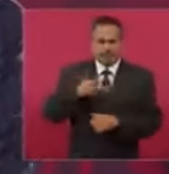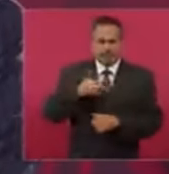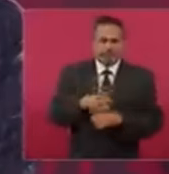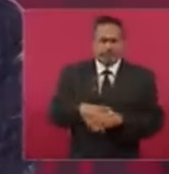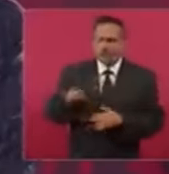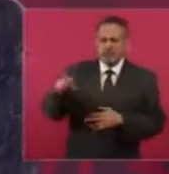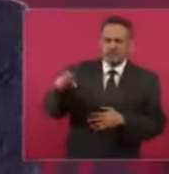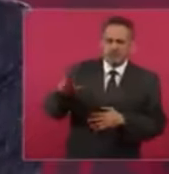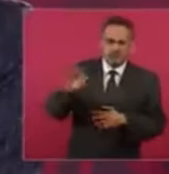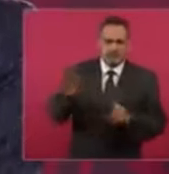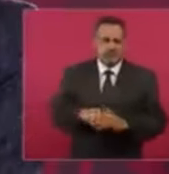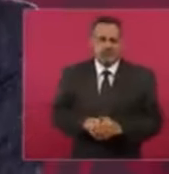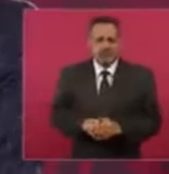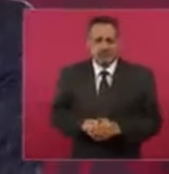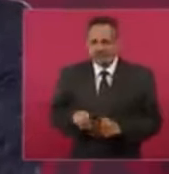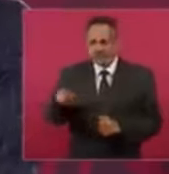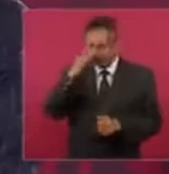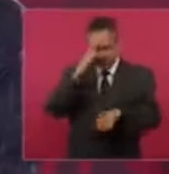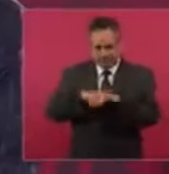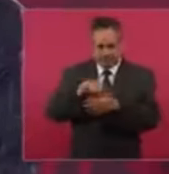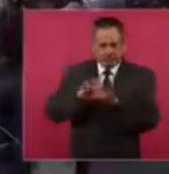Ellos mismos lo apuntaron.